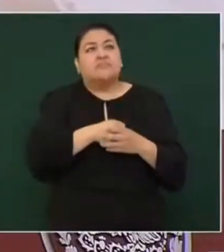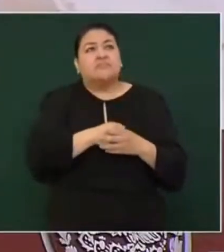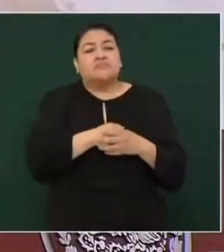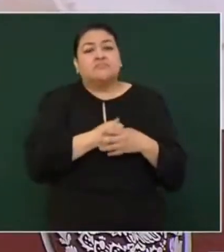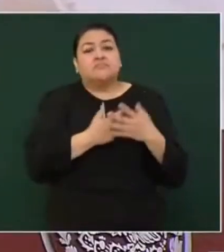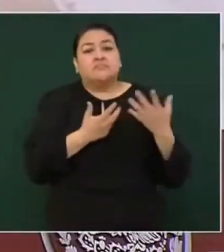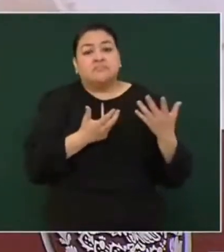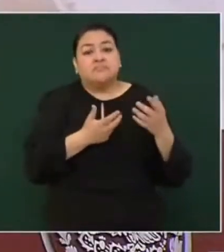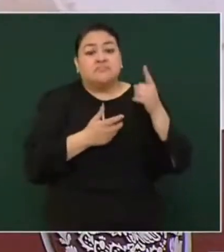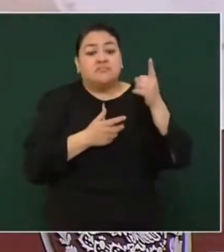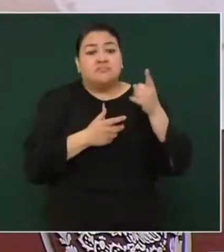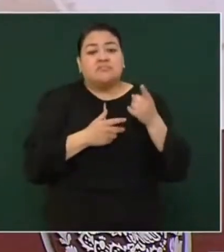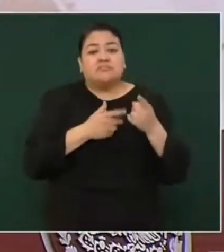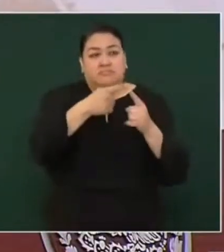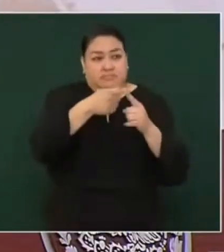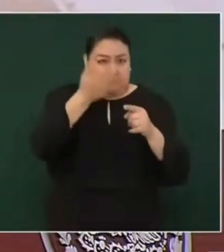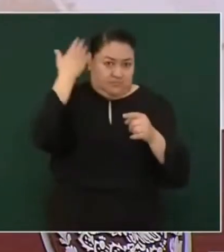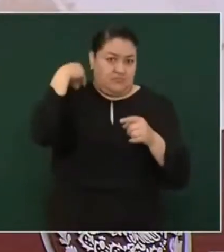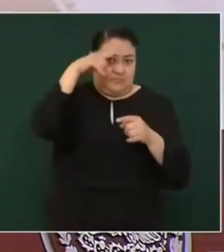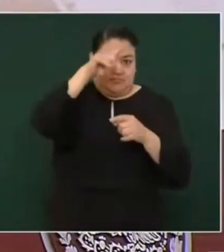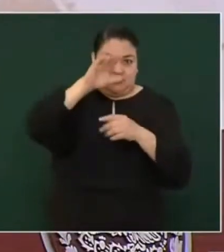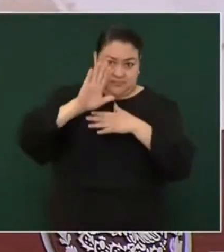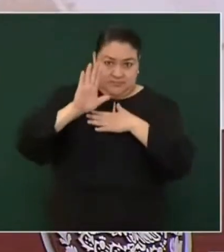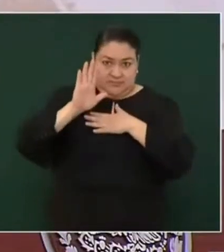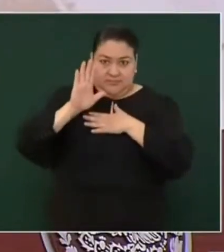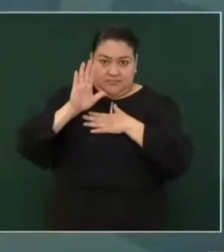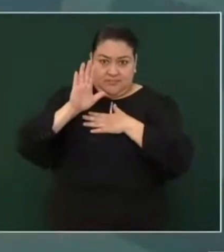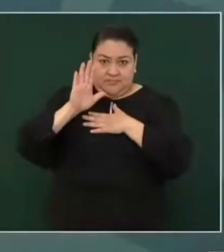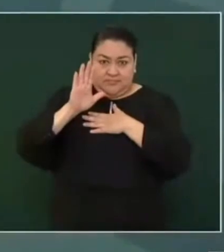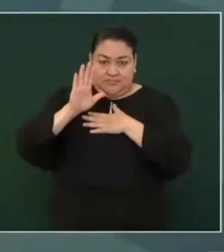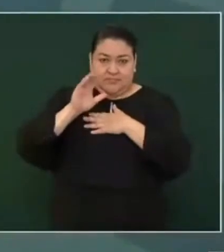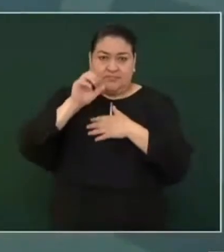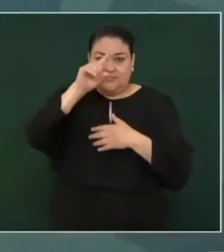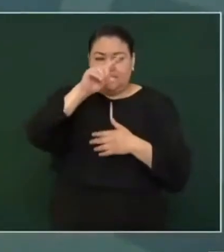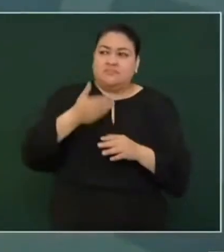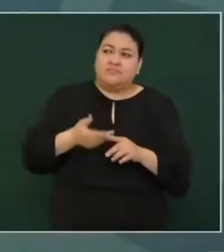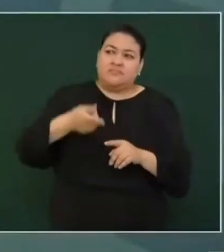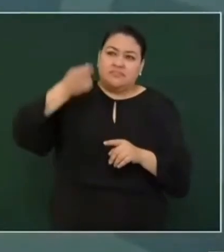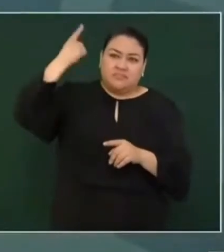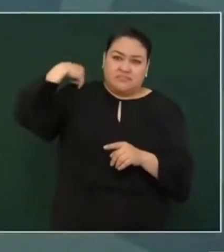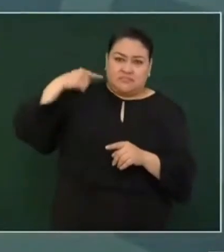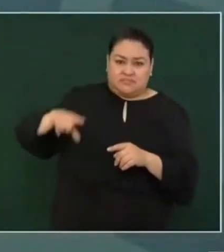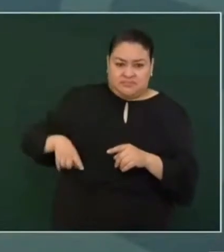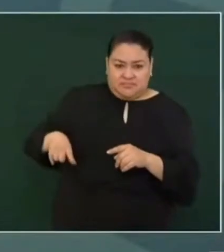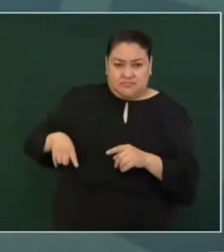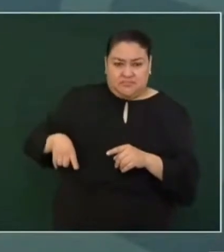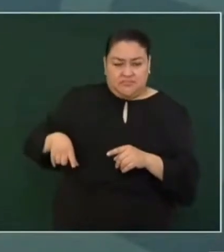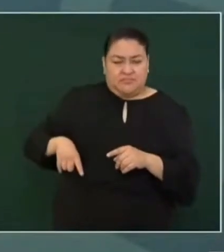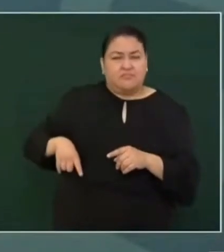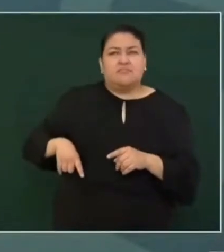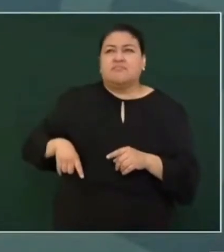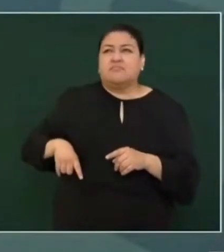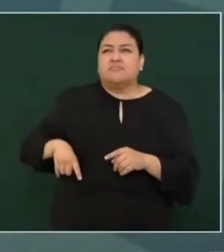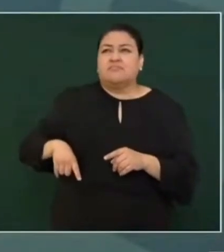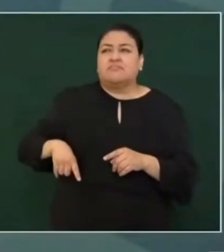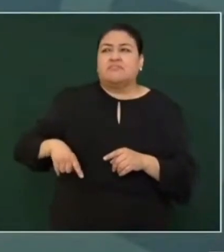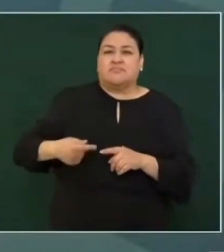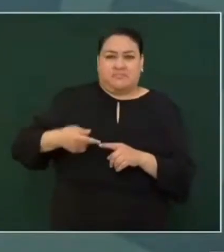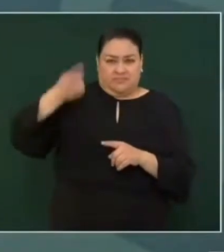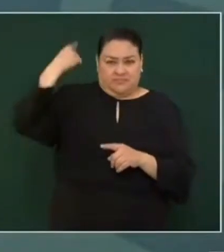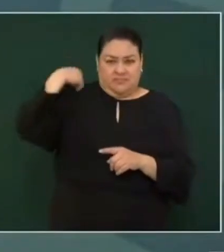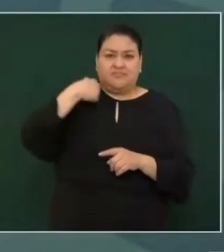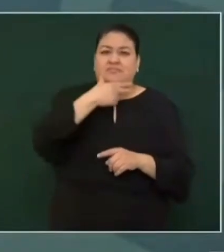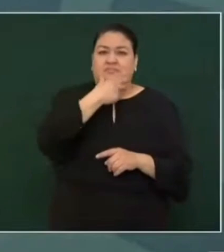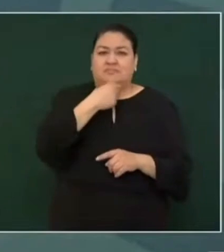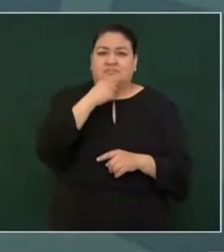que se habían comprometido el gobierno anterior del presidente Donald Trump